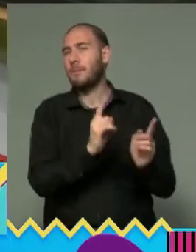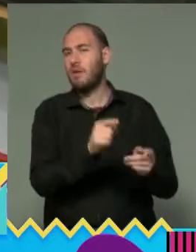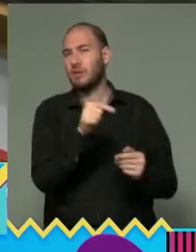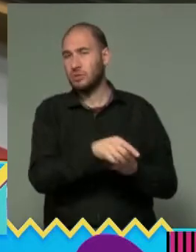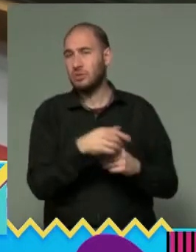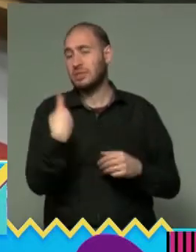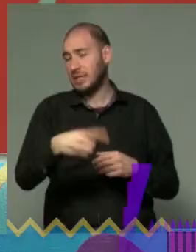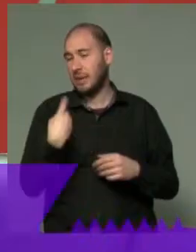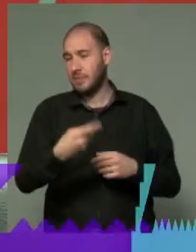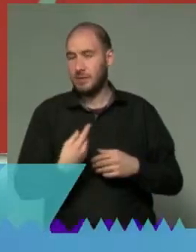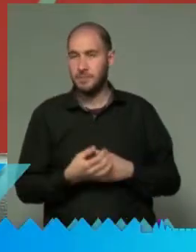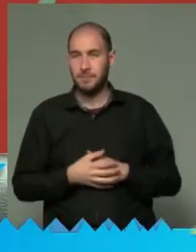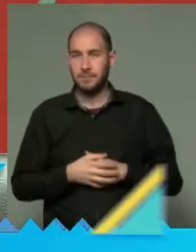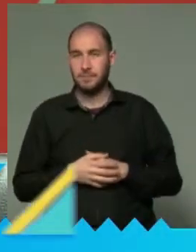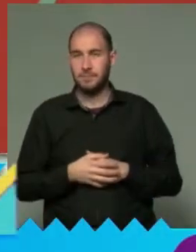sido constante.